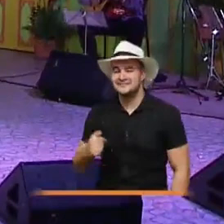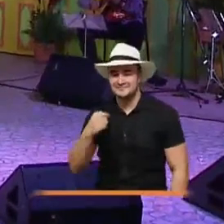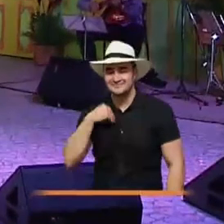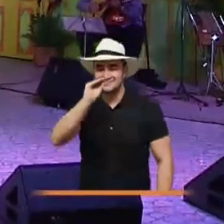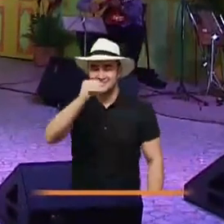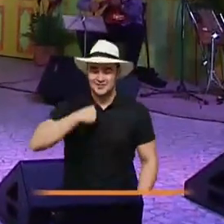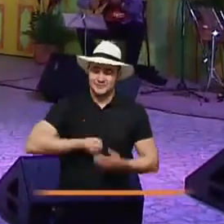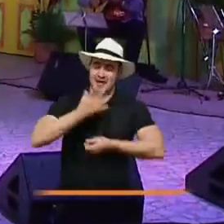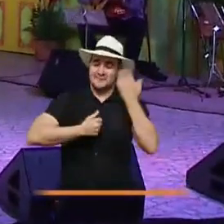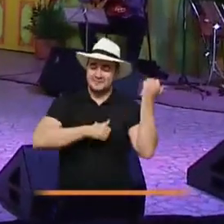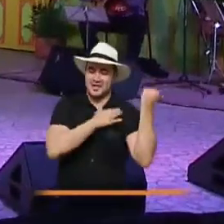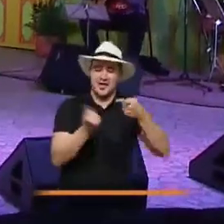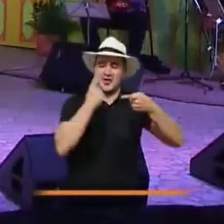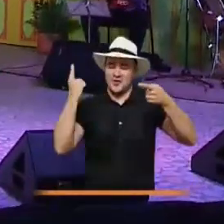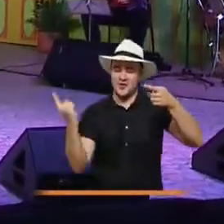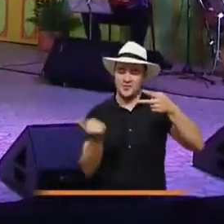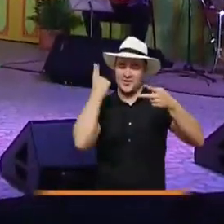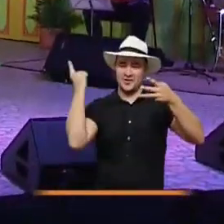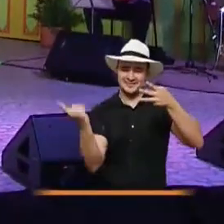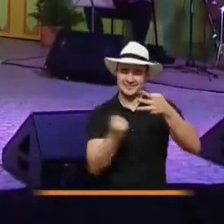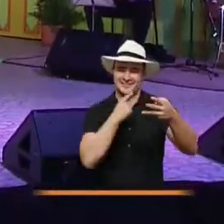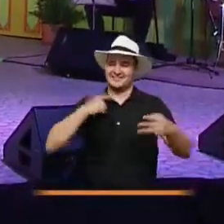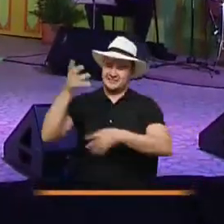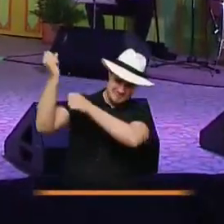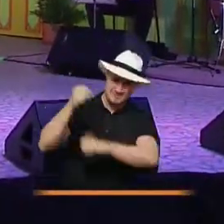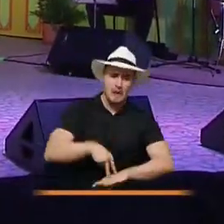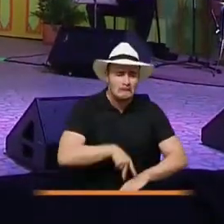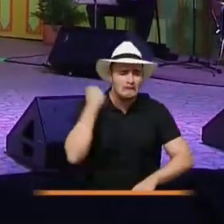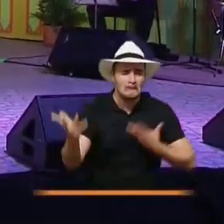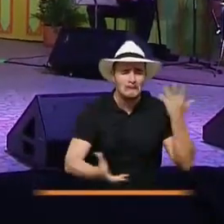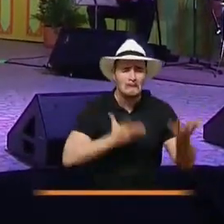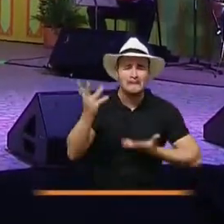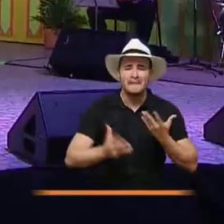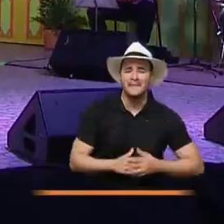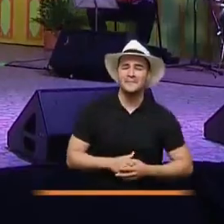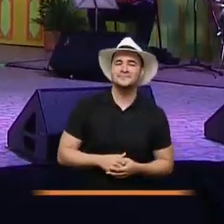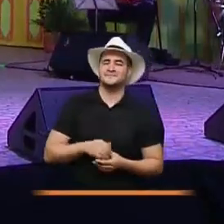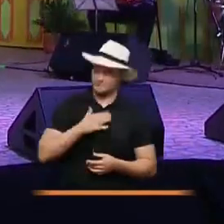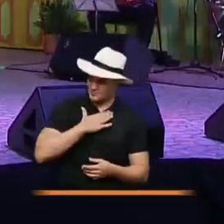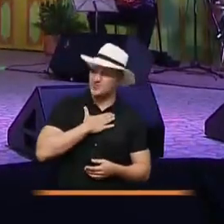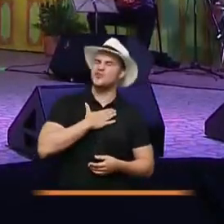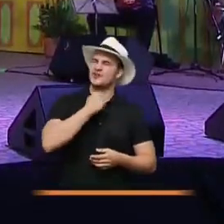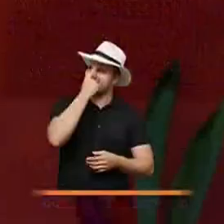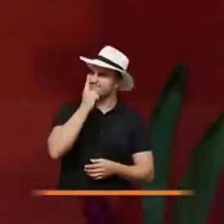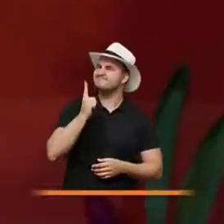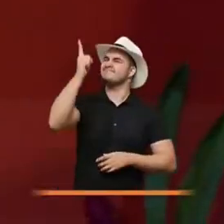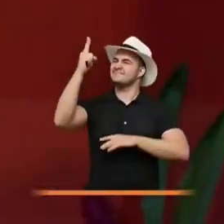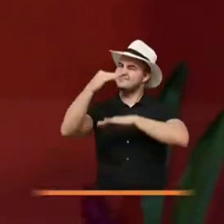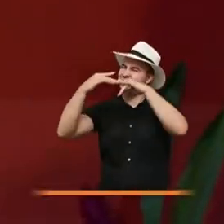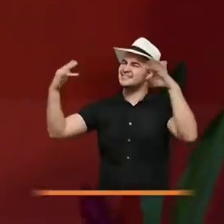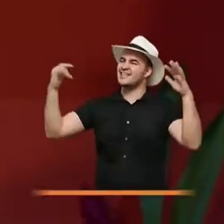o tres trabas alto julián lohan del rizo yo seguiré por el cielo